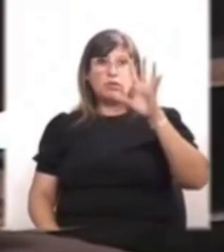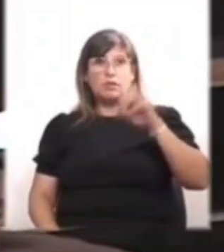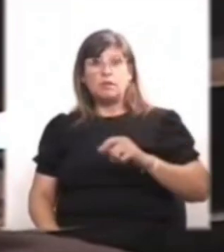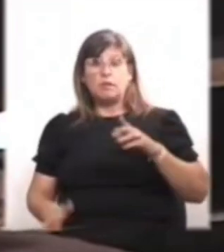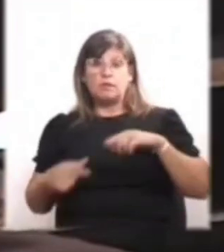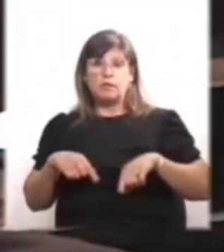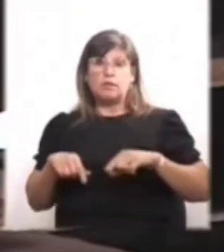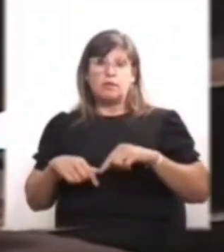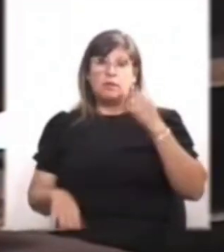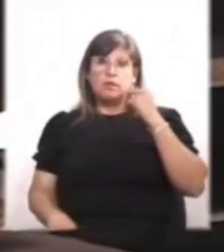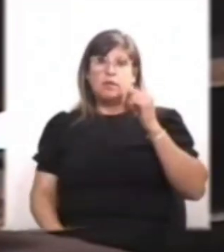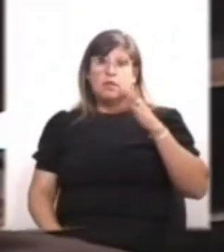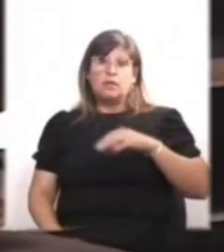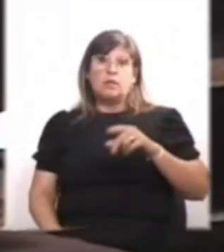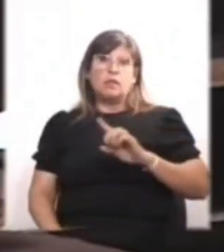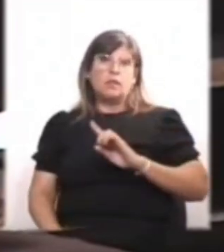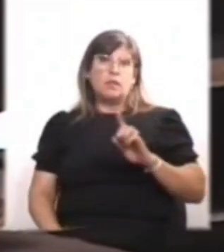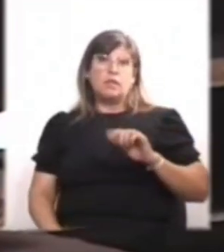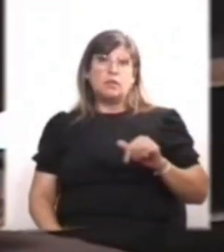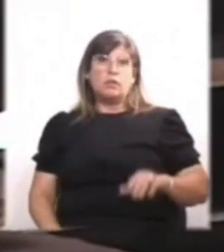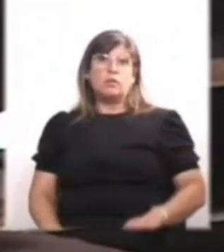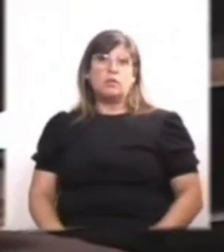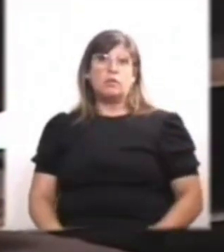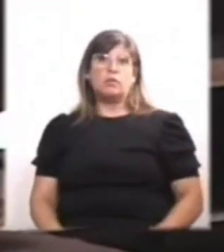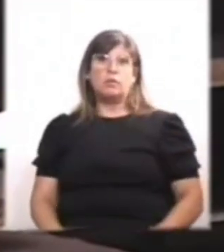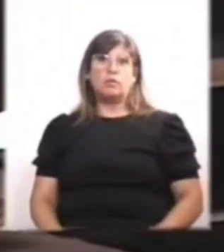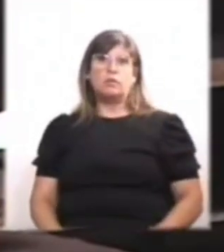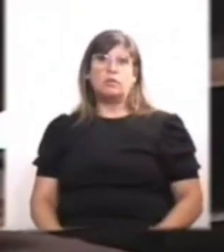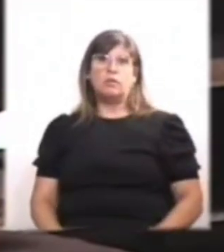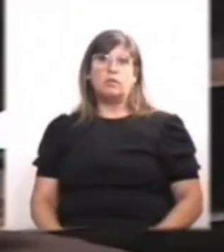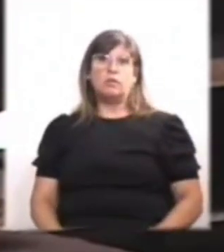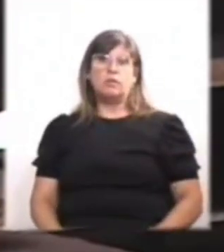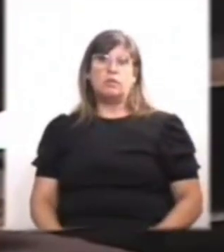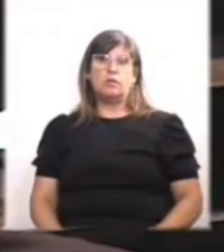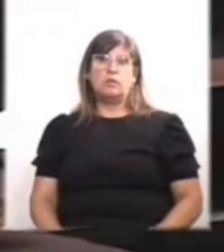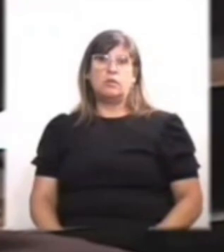Ministerio, él cree que no sería